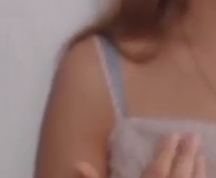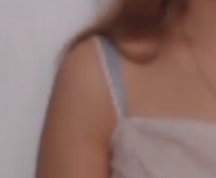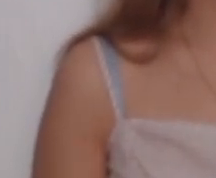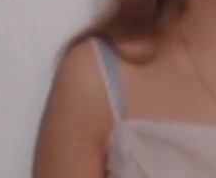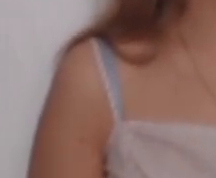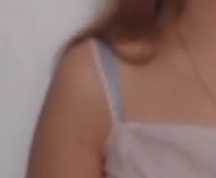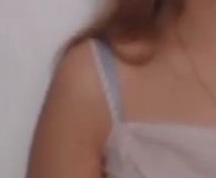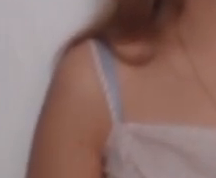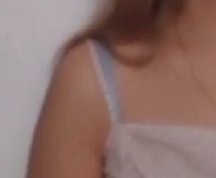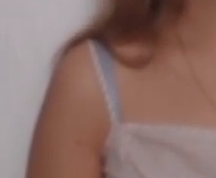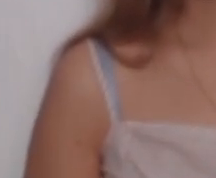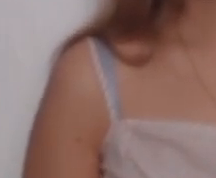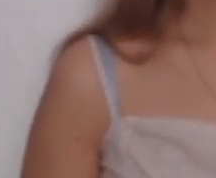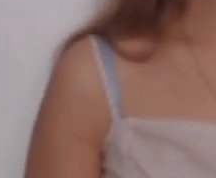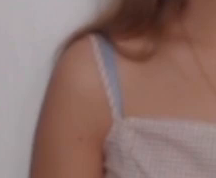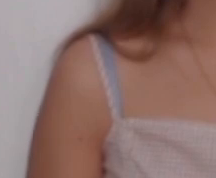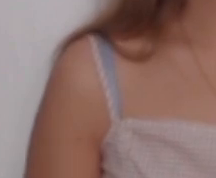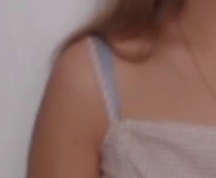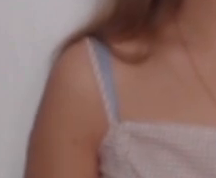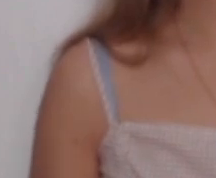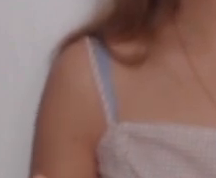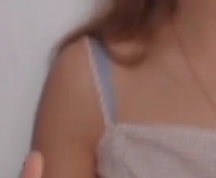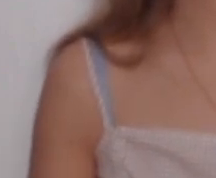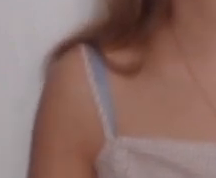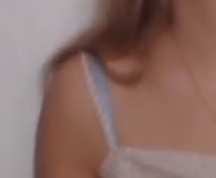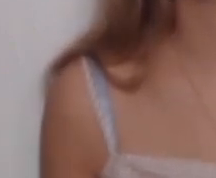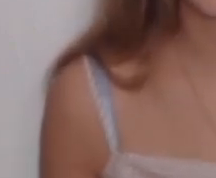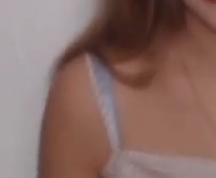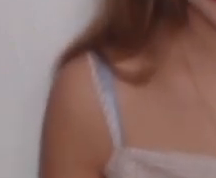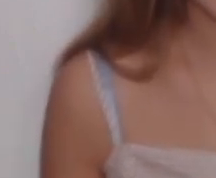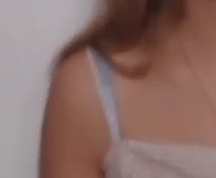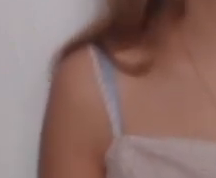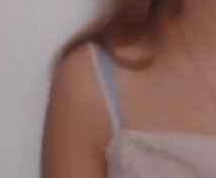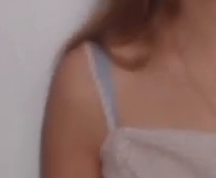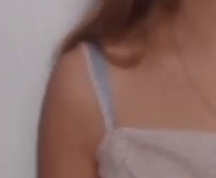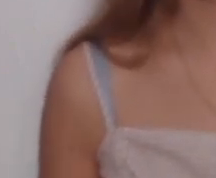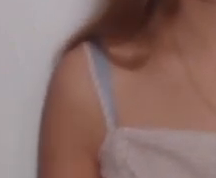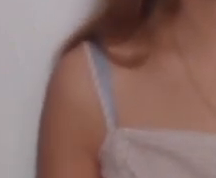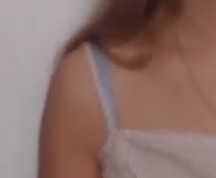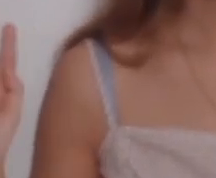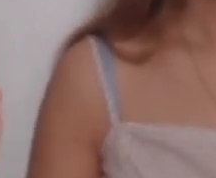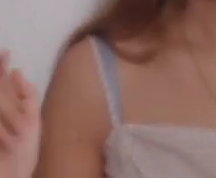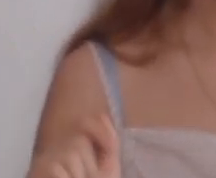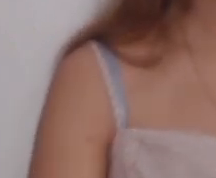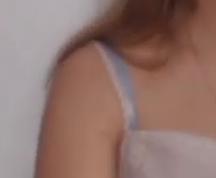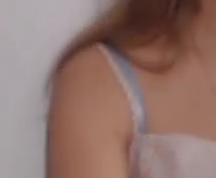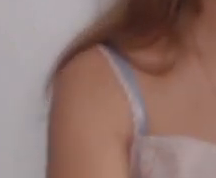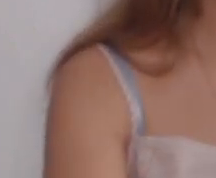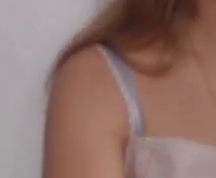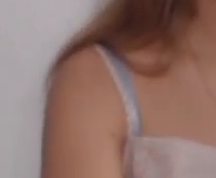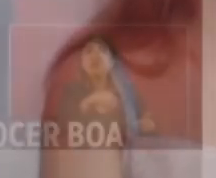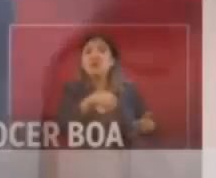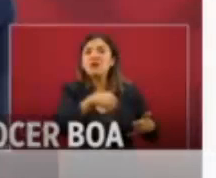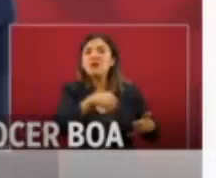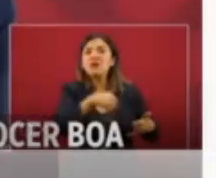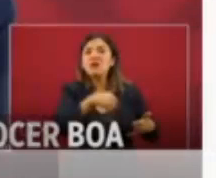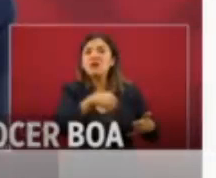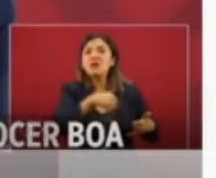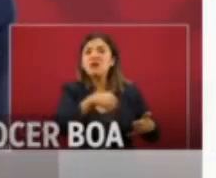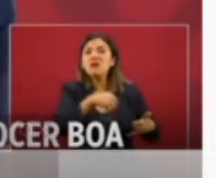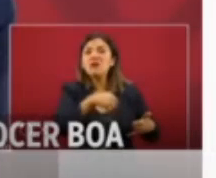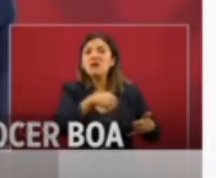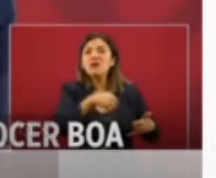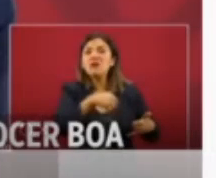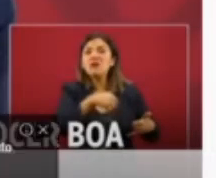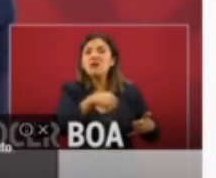hagamos y después ellos decidir, como quien dice, nos quieren utilizar en cierta manera. Vamos a ver ahora este otro